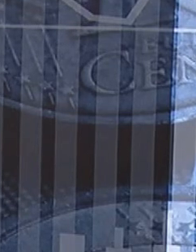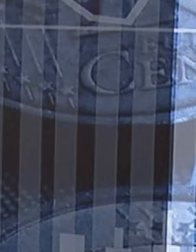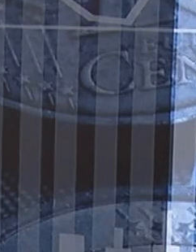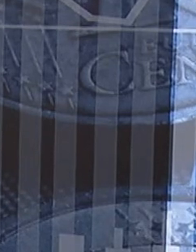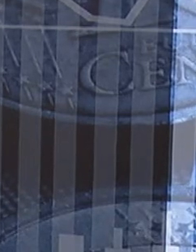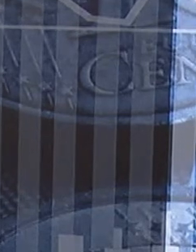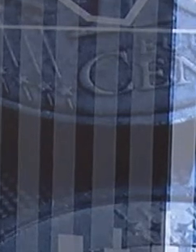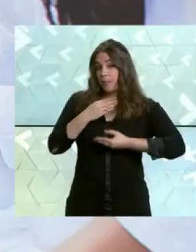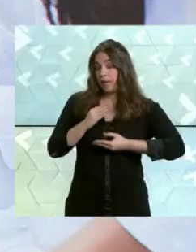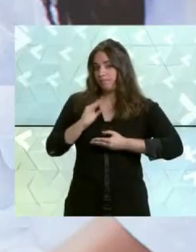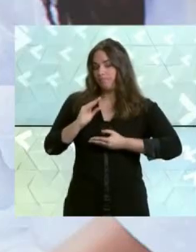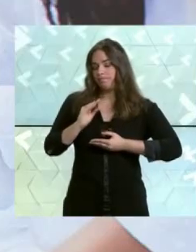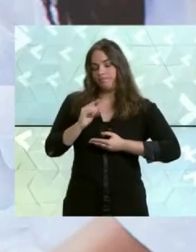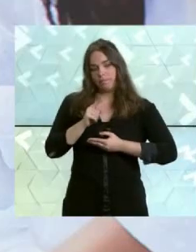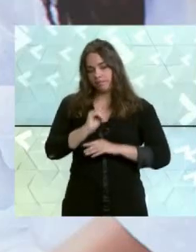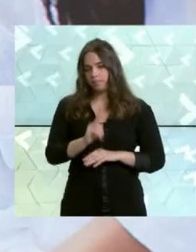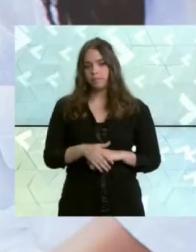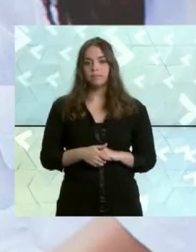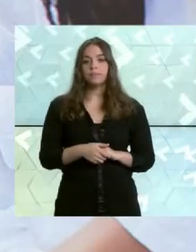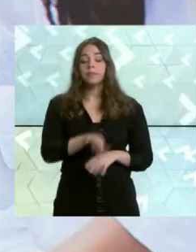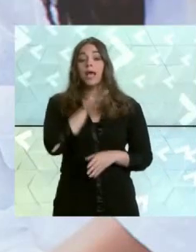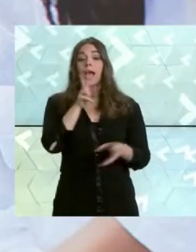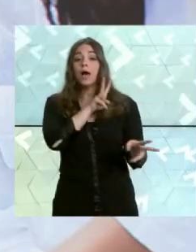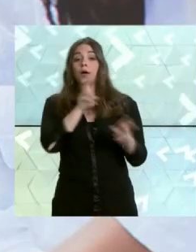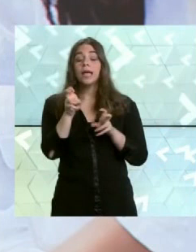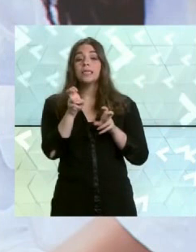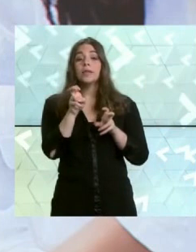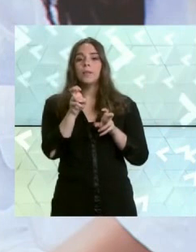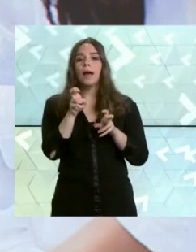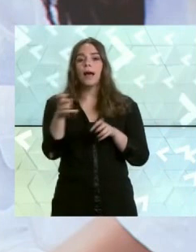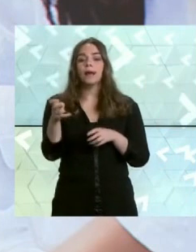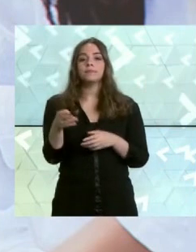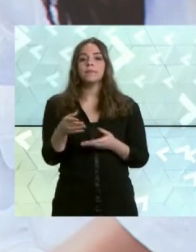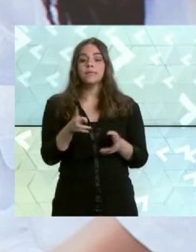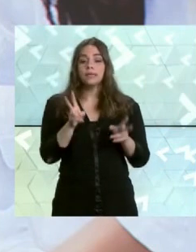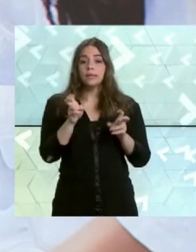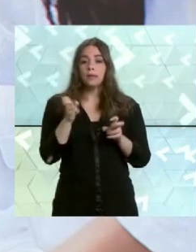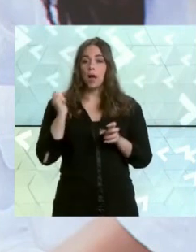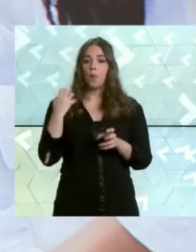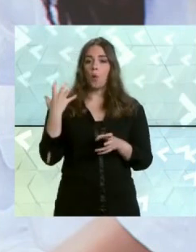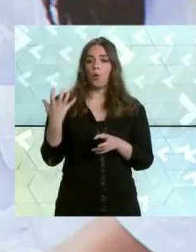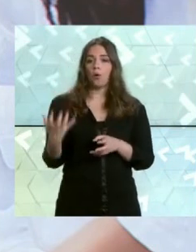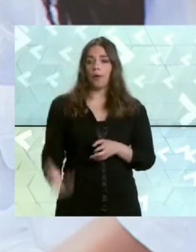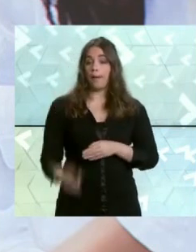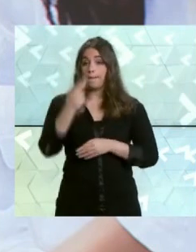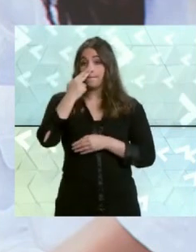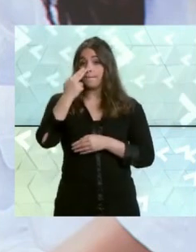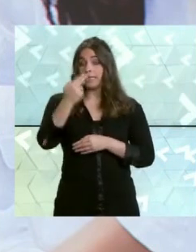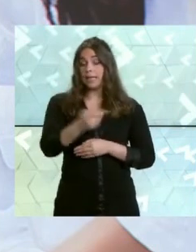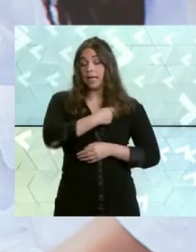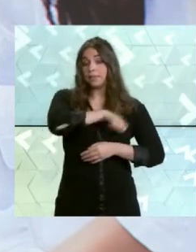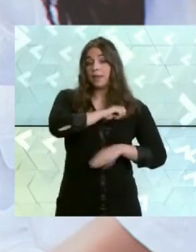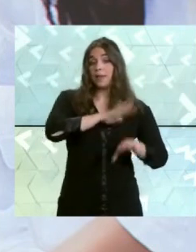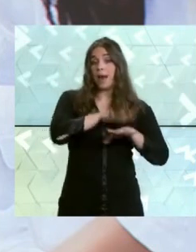piso y ahora les hablamos de la otra cara de la moneda grandes fortunas que visitan españa para comprarse